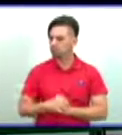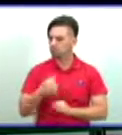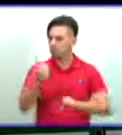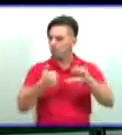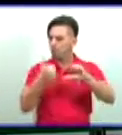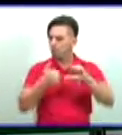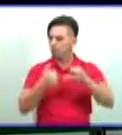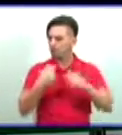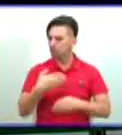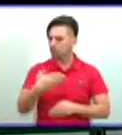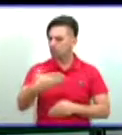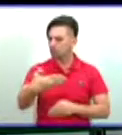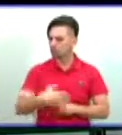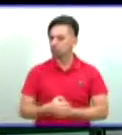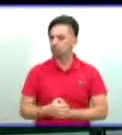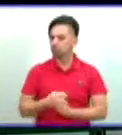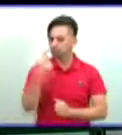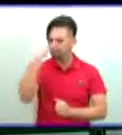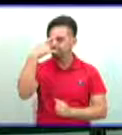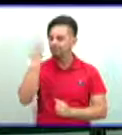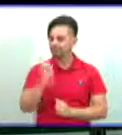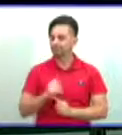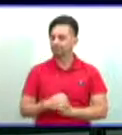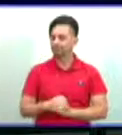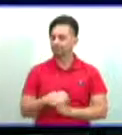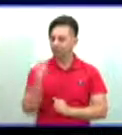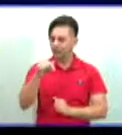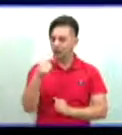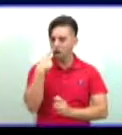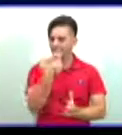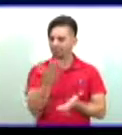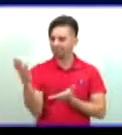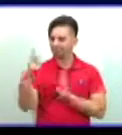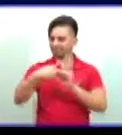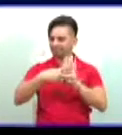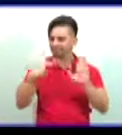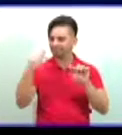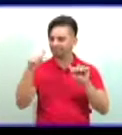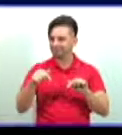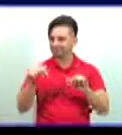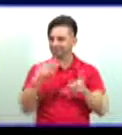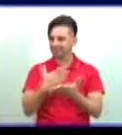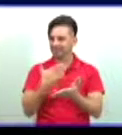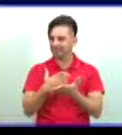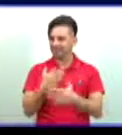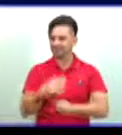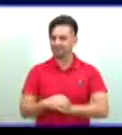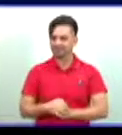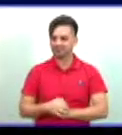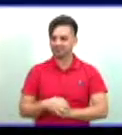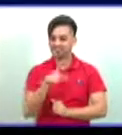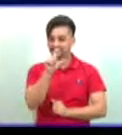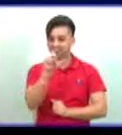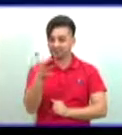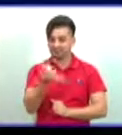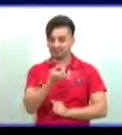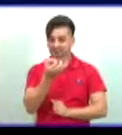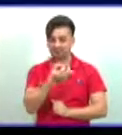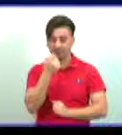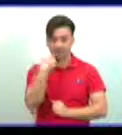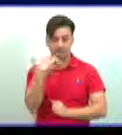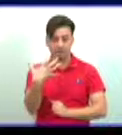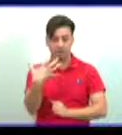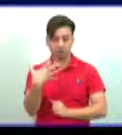ello les propongo el tema de nuestro encuentro de hoy. Importancia de la atmósfera para la vida, necesidad de su